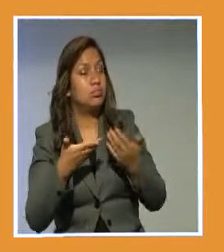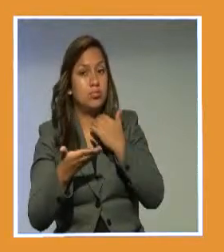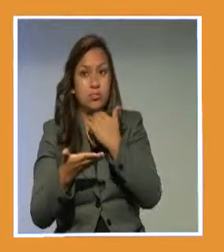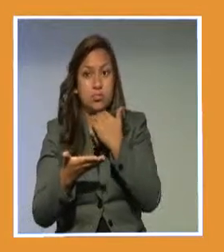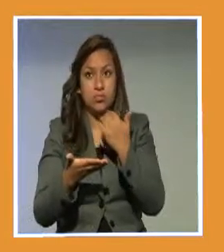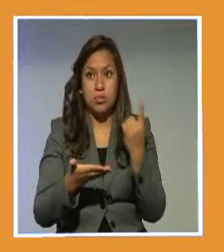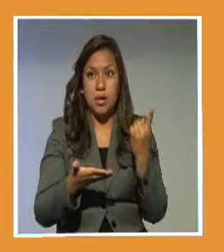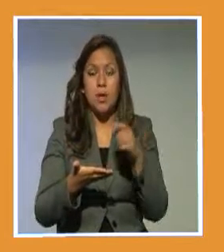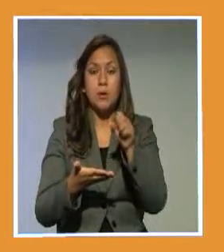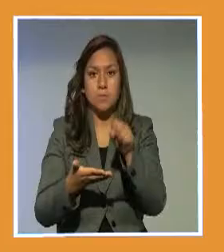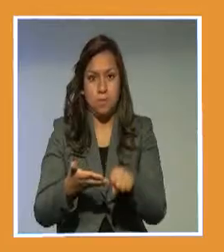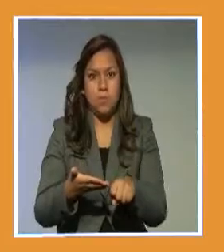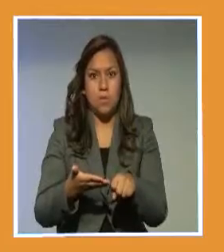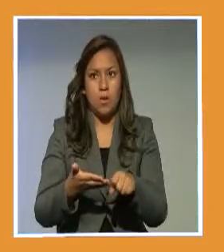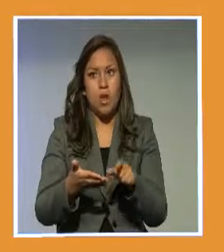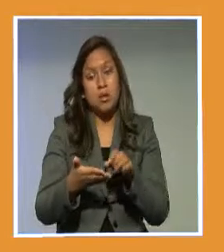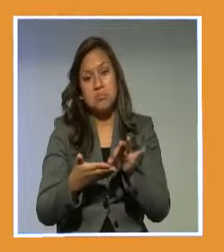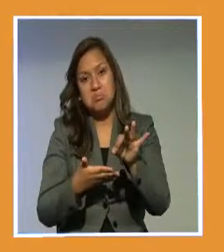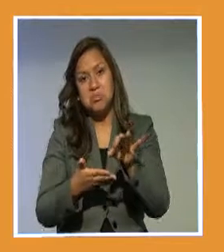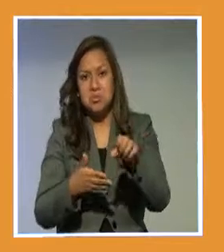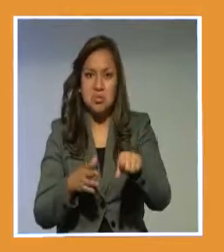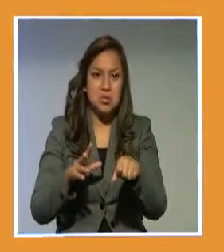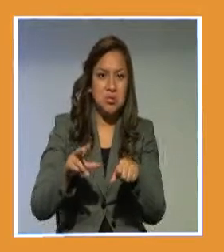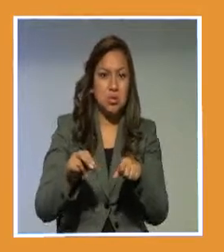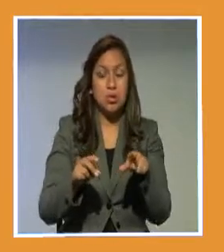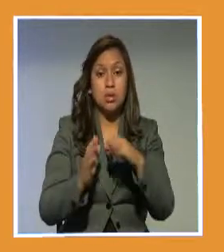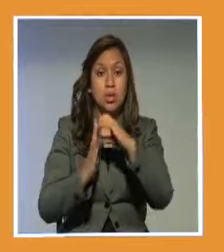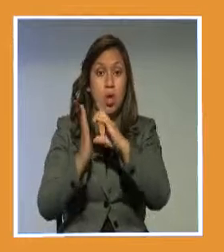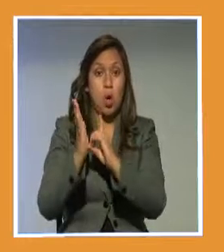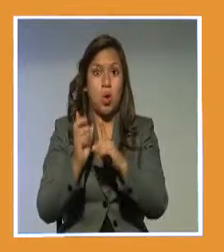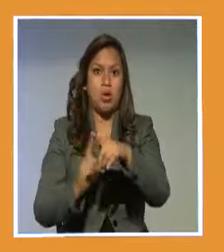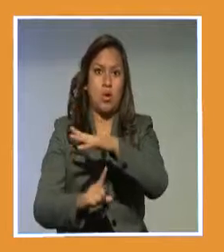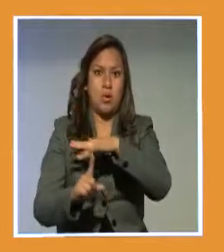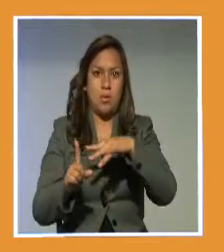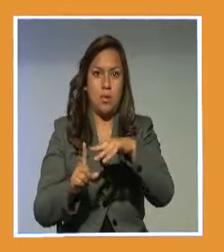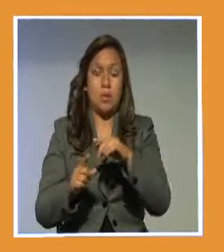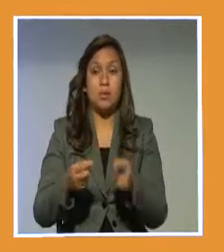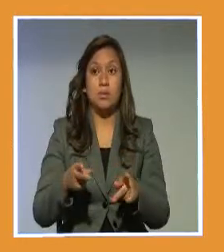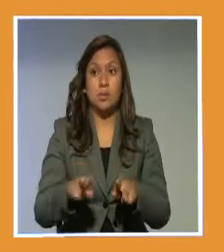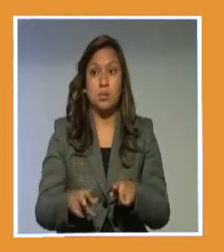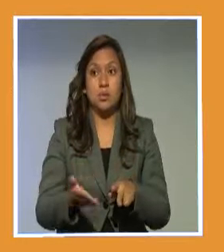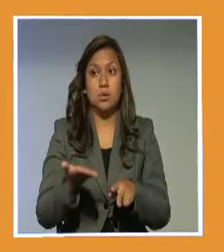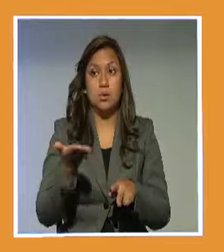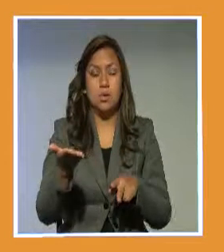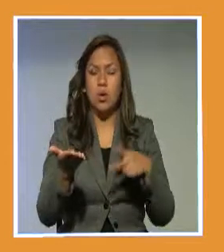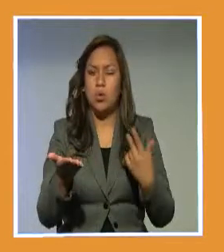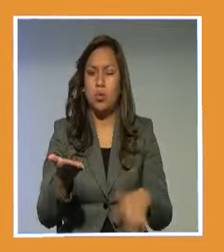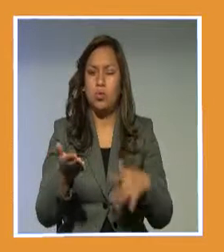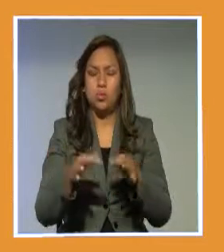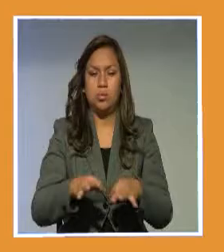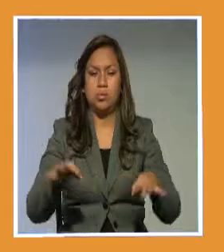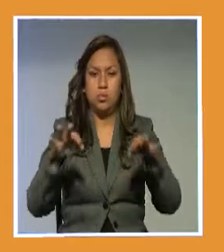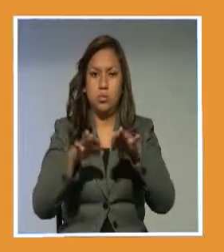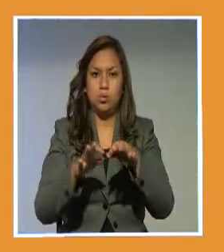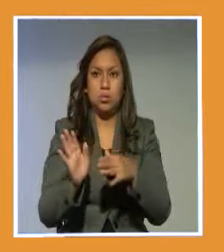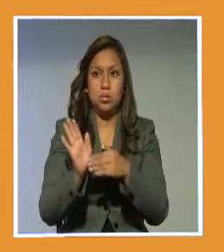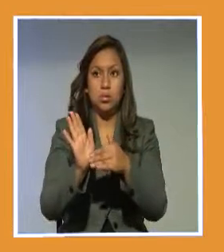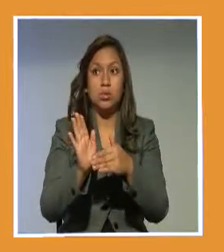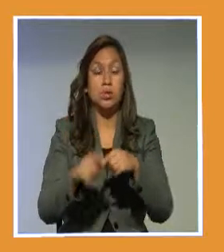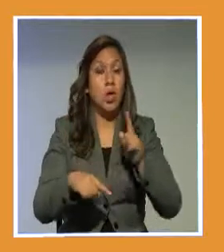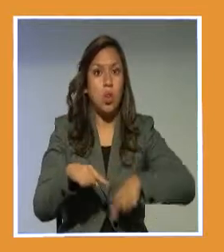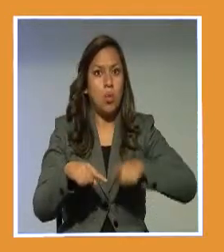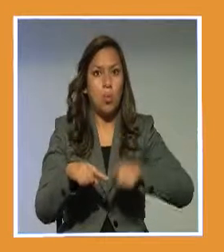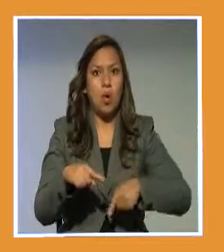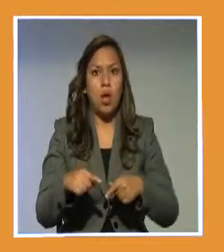son el veto posible que pueda tener este Código Ambiental. Sin embargo, el ámbito ambiental en la Amazonía es fundamental. No podemos permitir